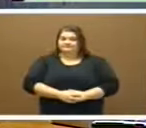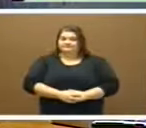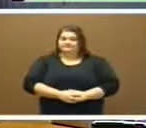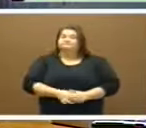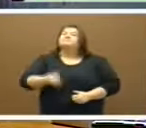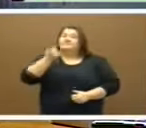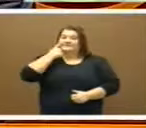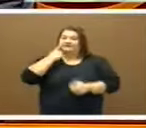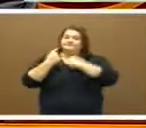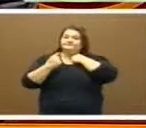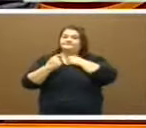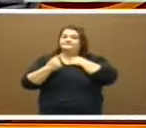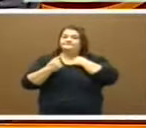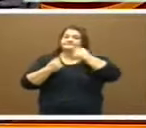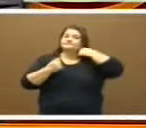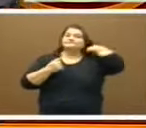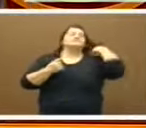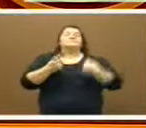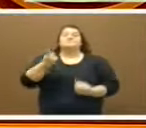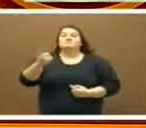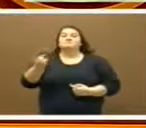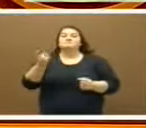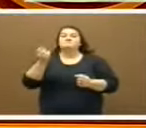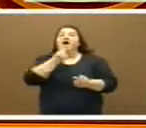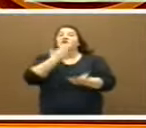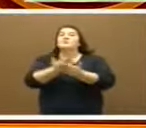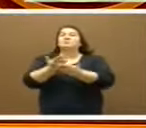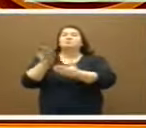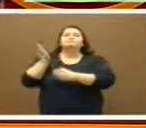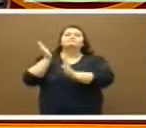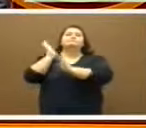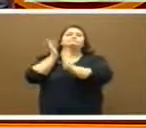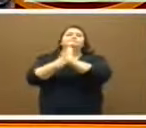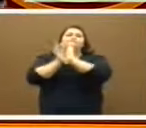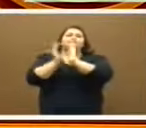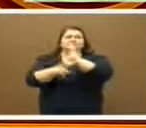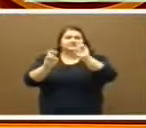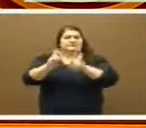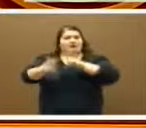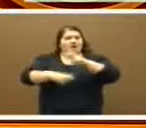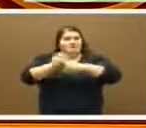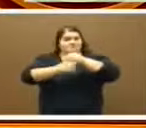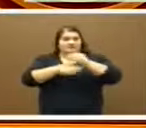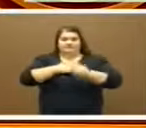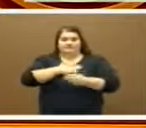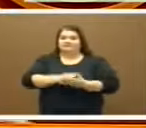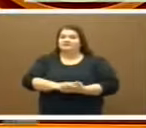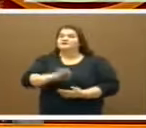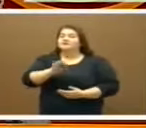Mire, su escasa argumentación sobre nuestras enmiendas, lo único que ha dicho es